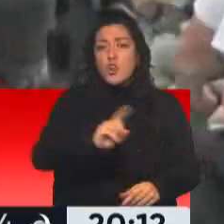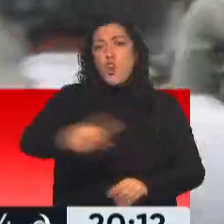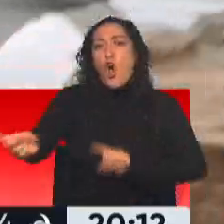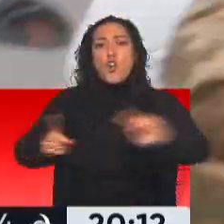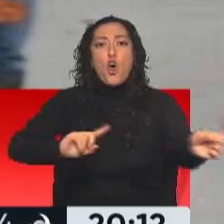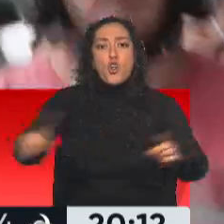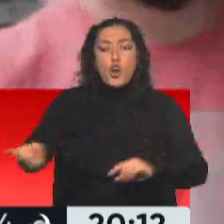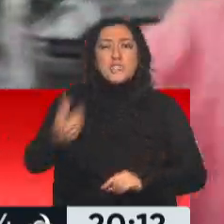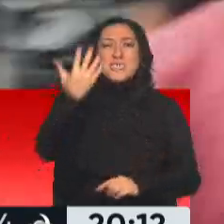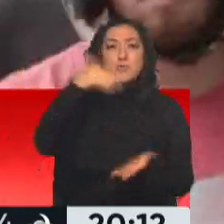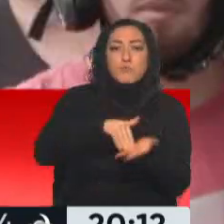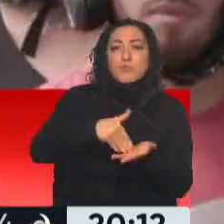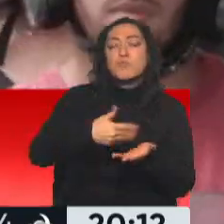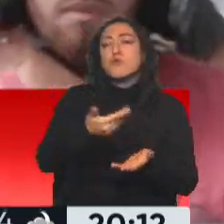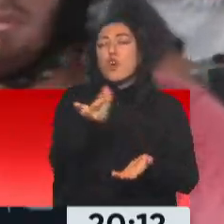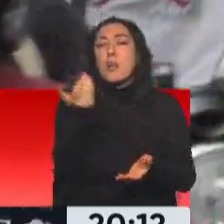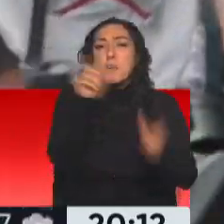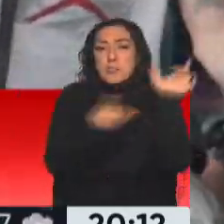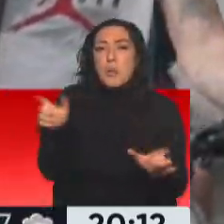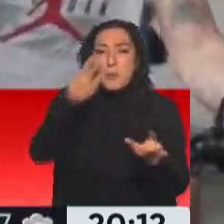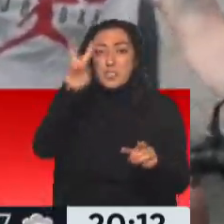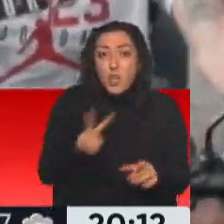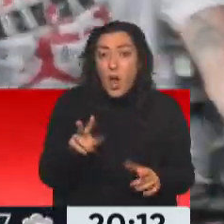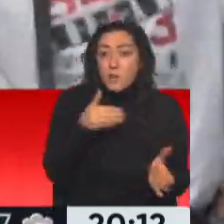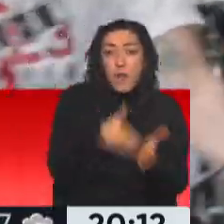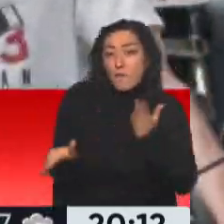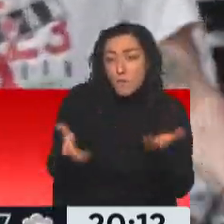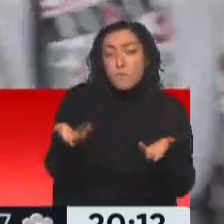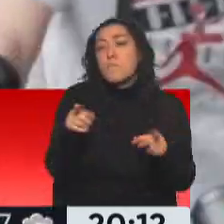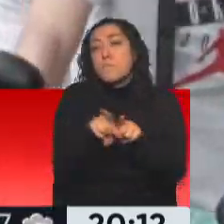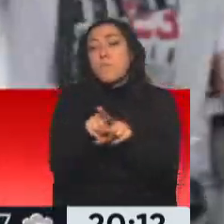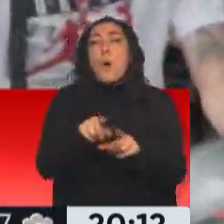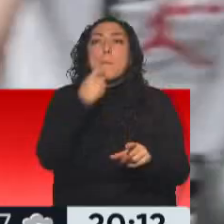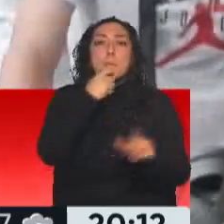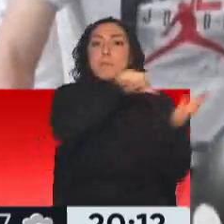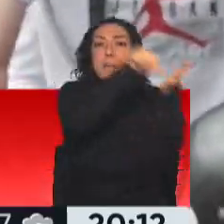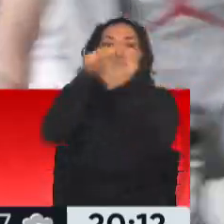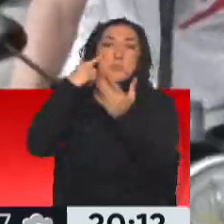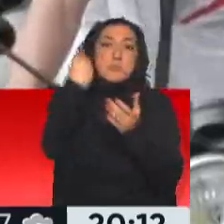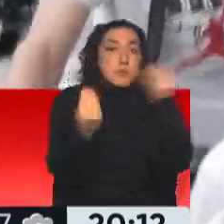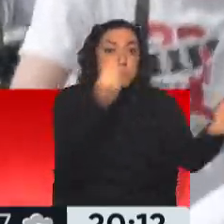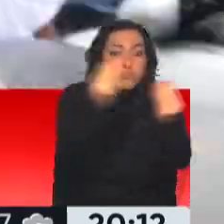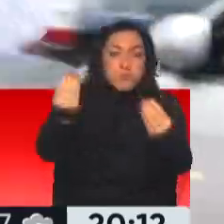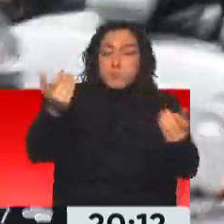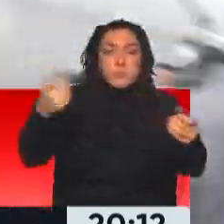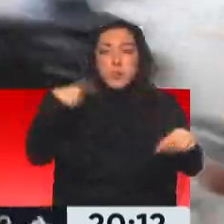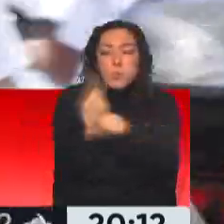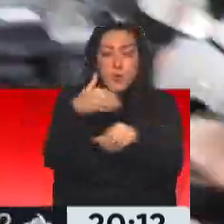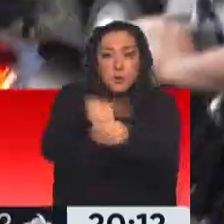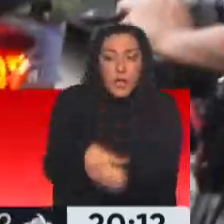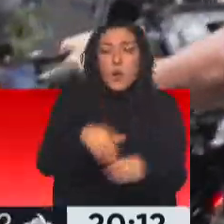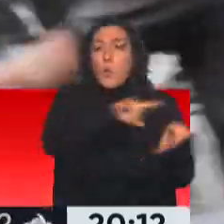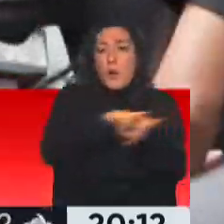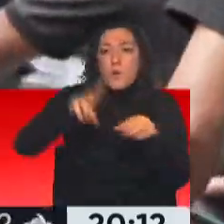a 5.5 millones de venezolanos que estamos fuera de Venezuela. Se cerraron medios de comunicación, se bloquearon páginas